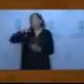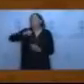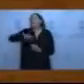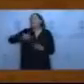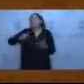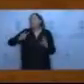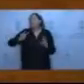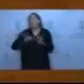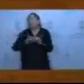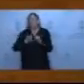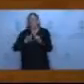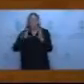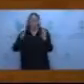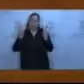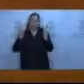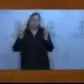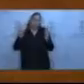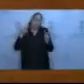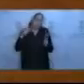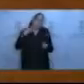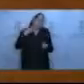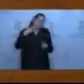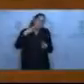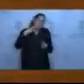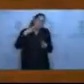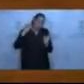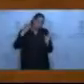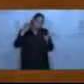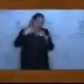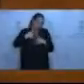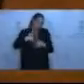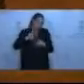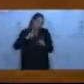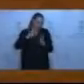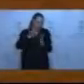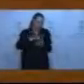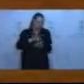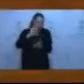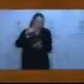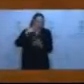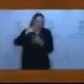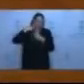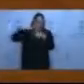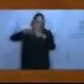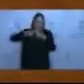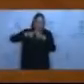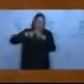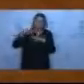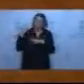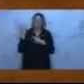integrantes del sector público hacia la sindicatura de cuentas, que deberían, yo creo que, de tener las